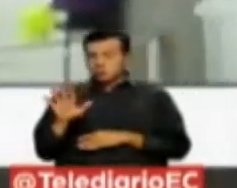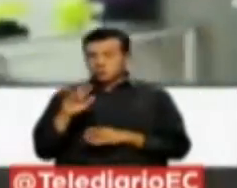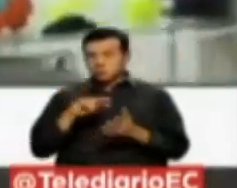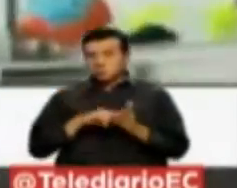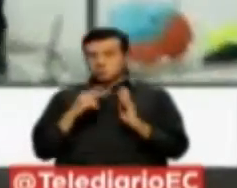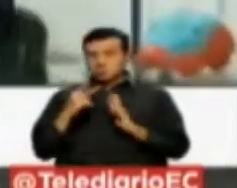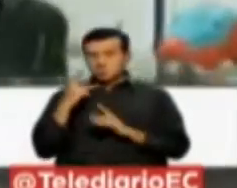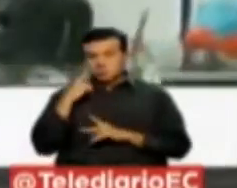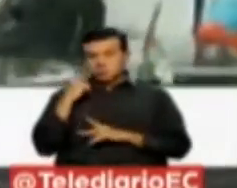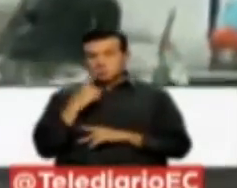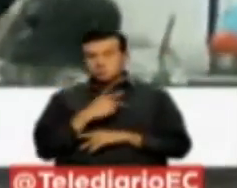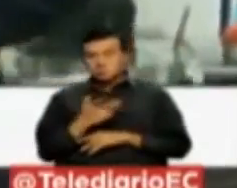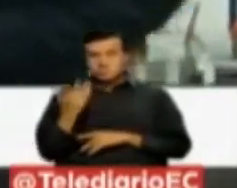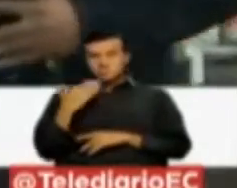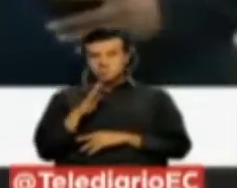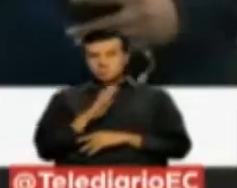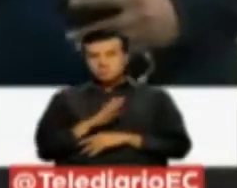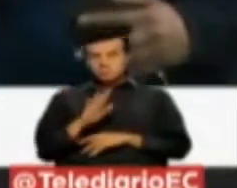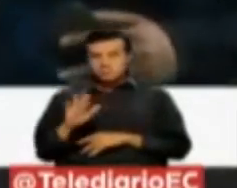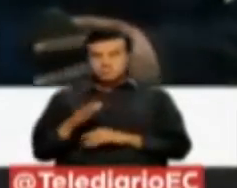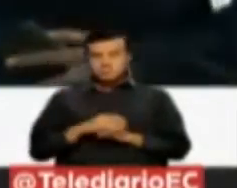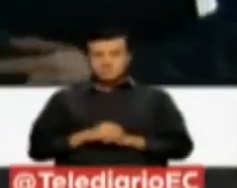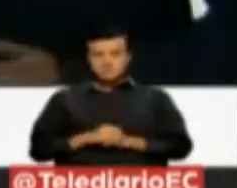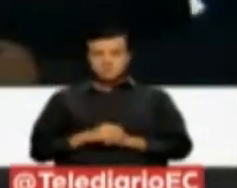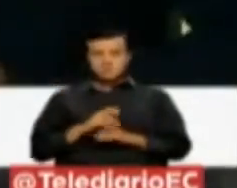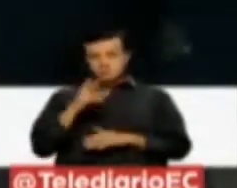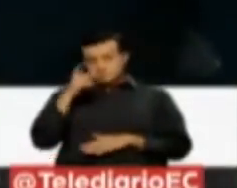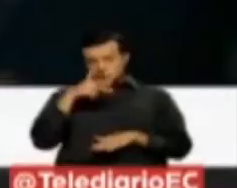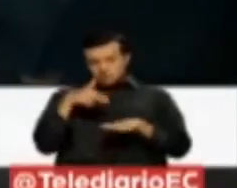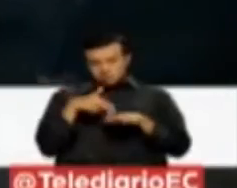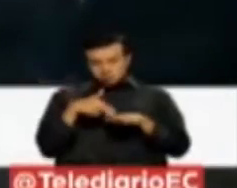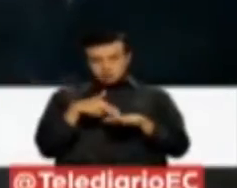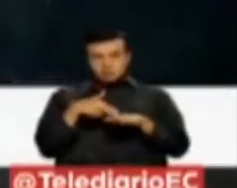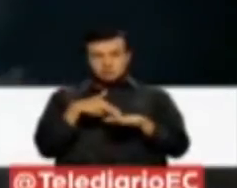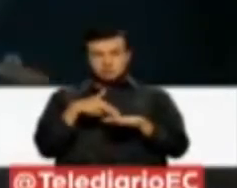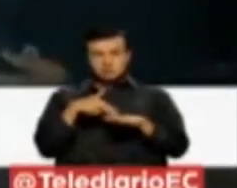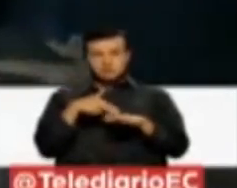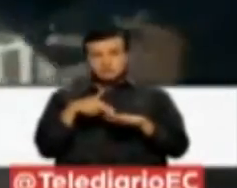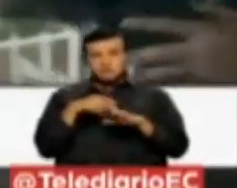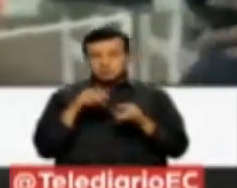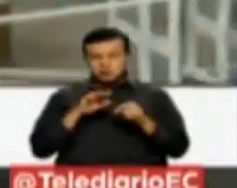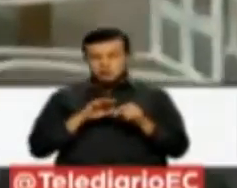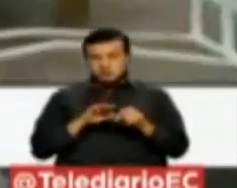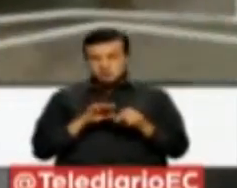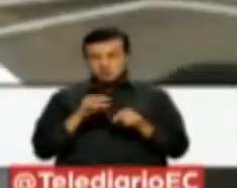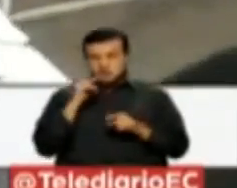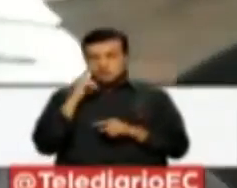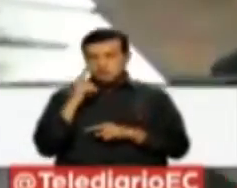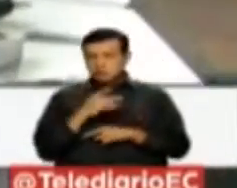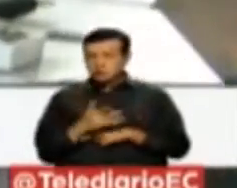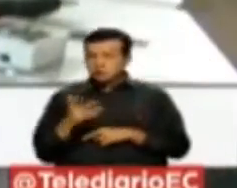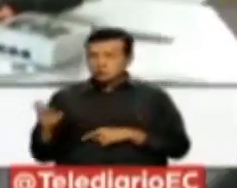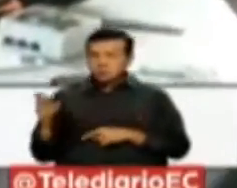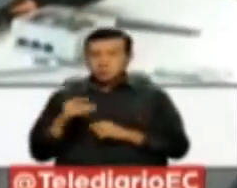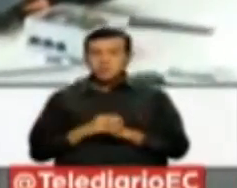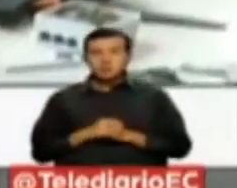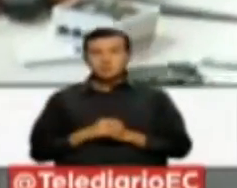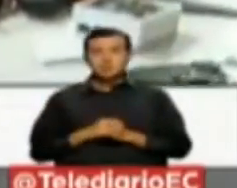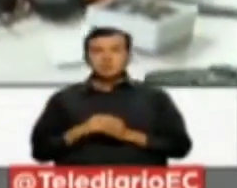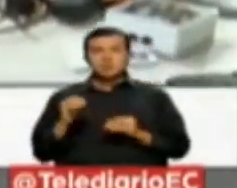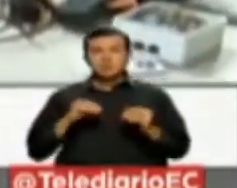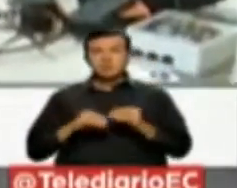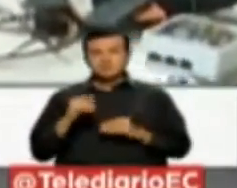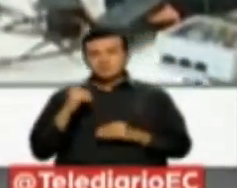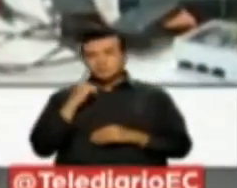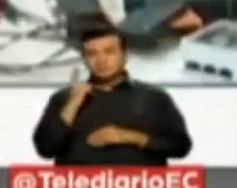de Easy Makers. También acá lo vemos soldando con los típicos cautines. Están realizando el montaje